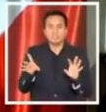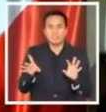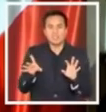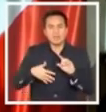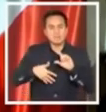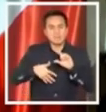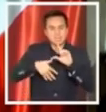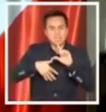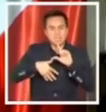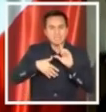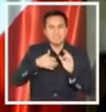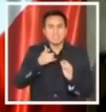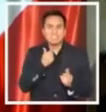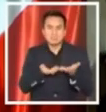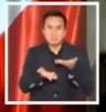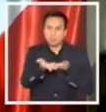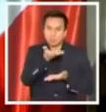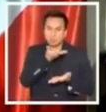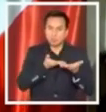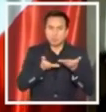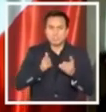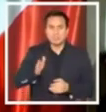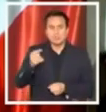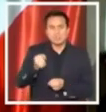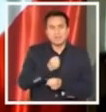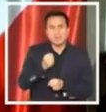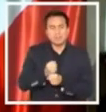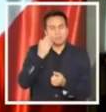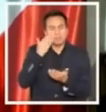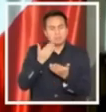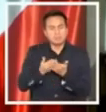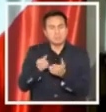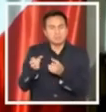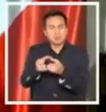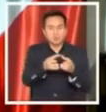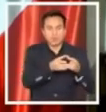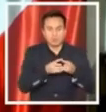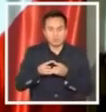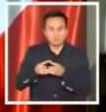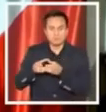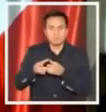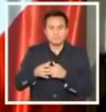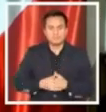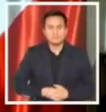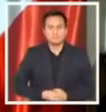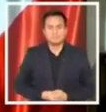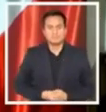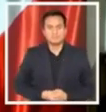Latina y del interés mutuo en seguir trabajando en el beneficio de nuestros pueblos.